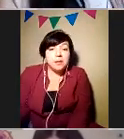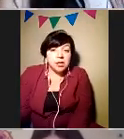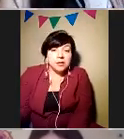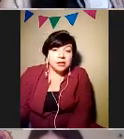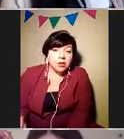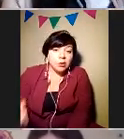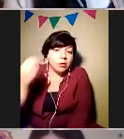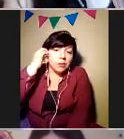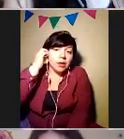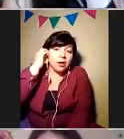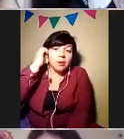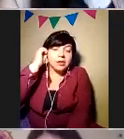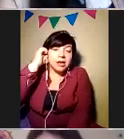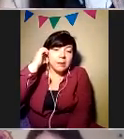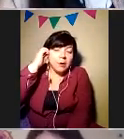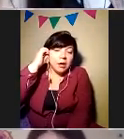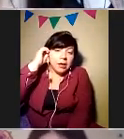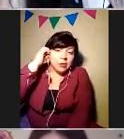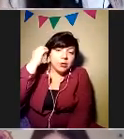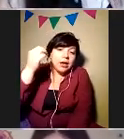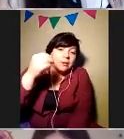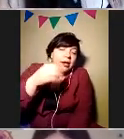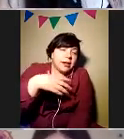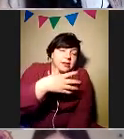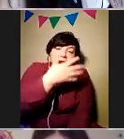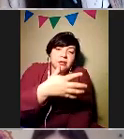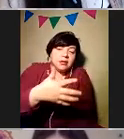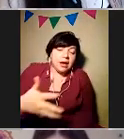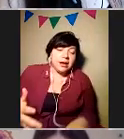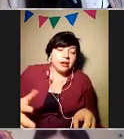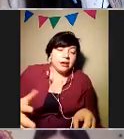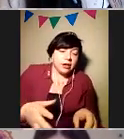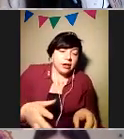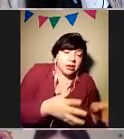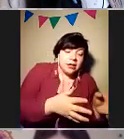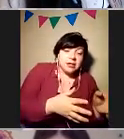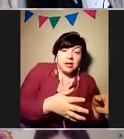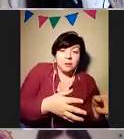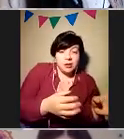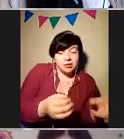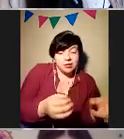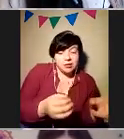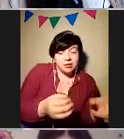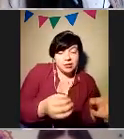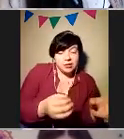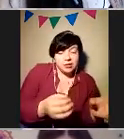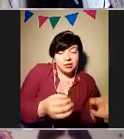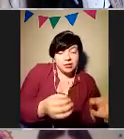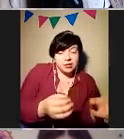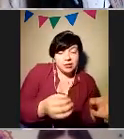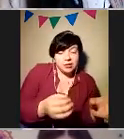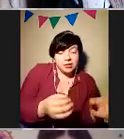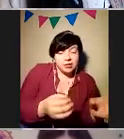que también está muy asociado a esta industria, porque como decíamos, la industria de la moda nace con al alero de la industria textil, pero se